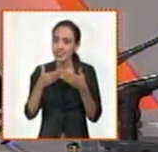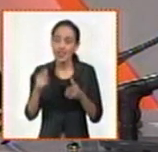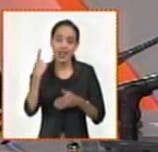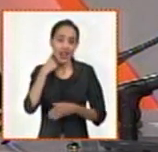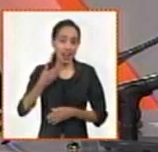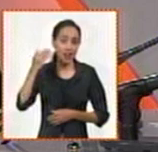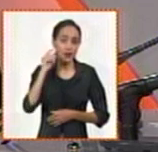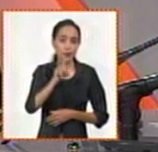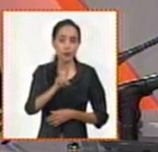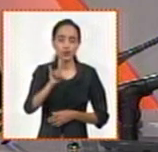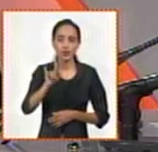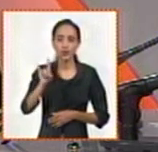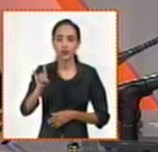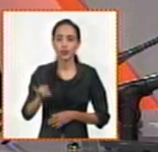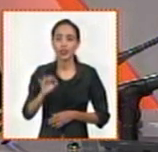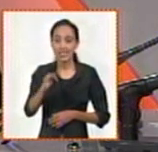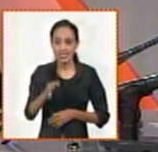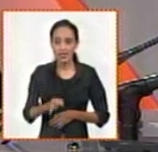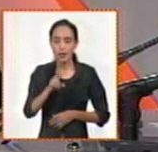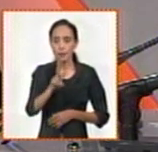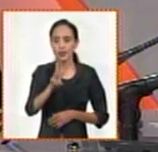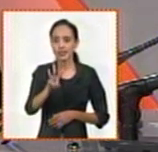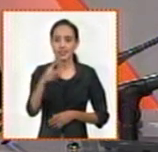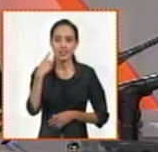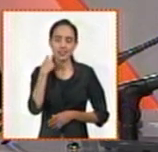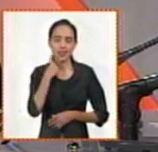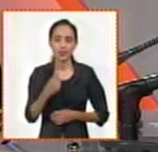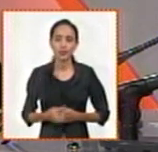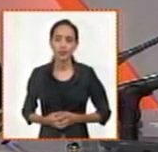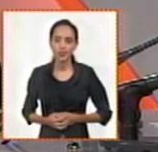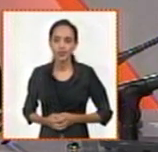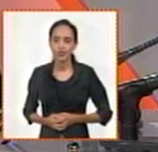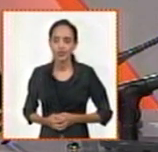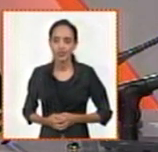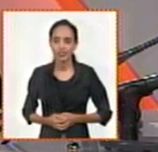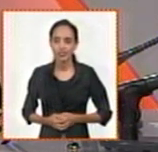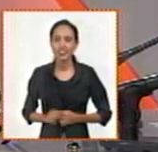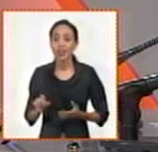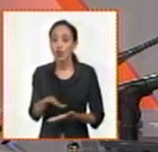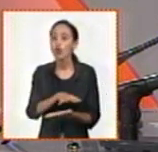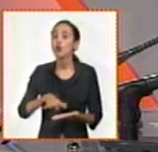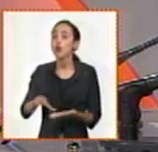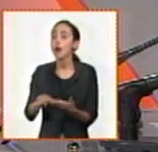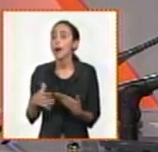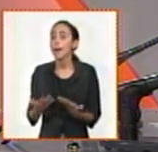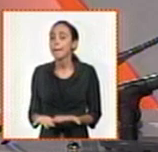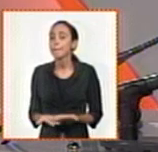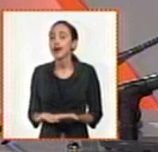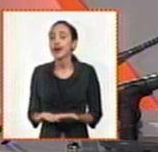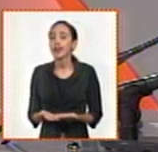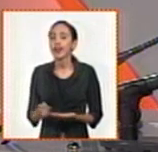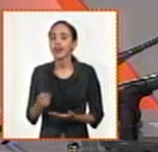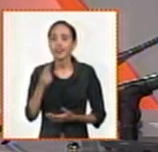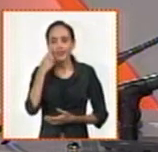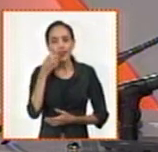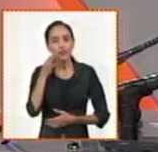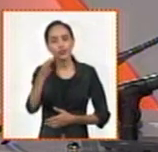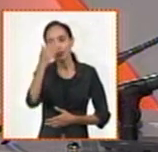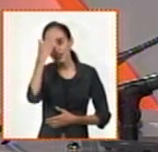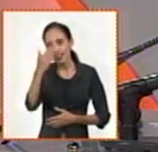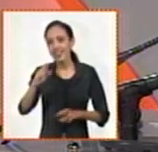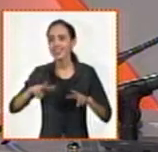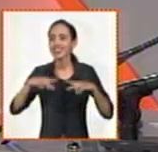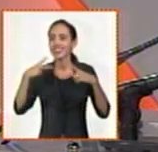en 1999, hace exactamente 23 años. Y qué lugar para generar futuro.